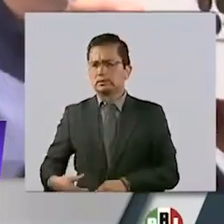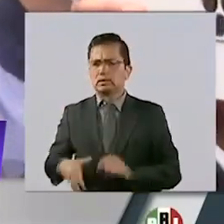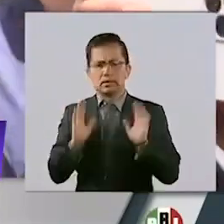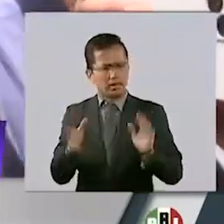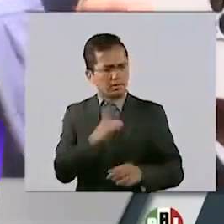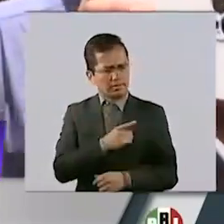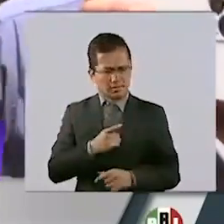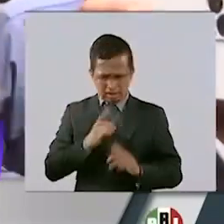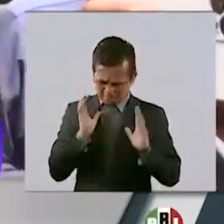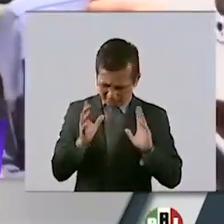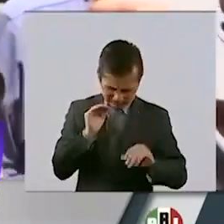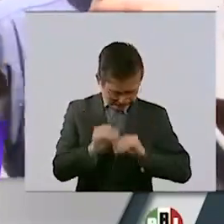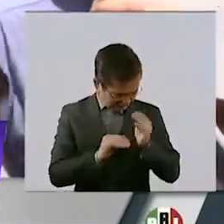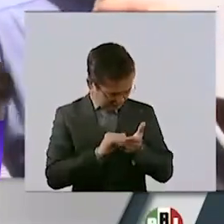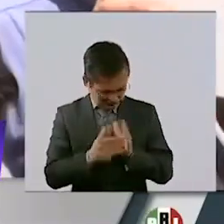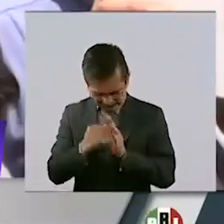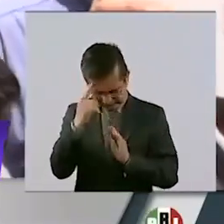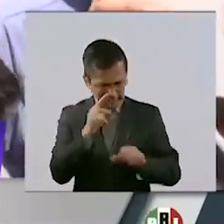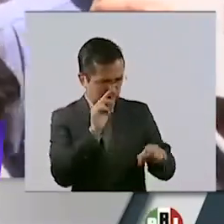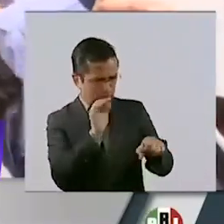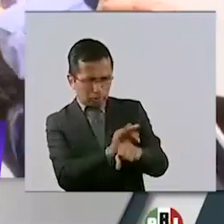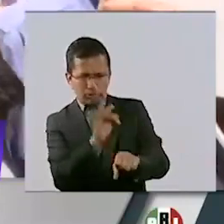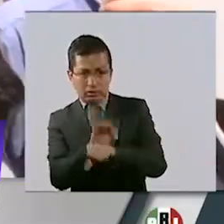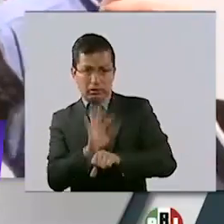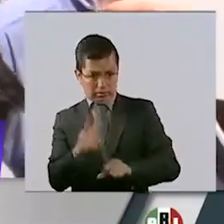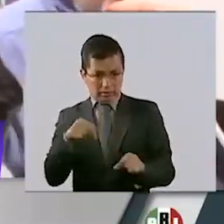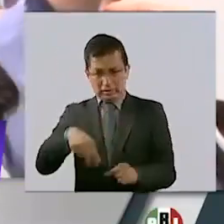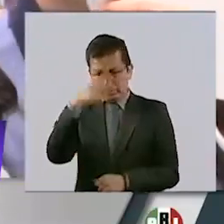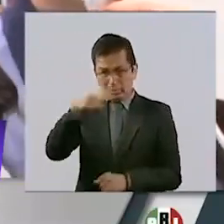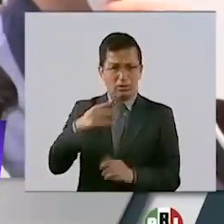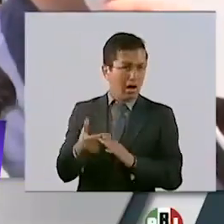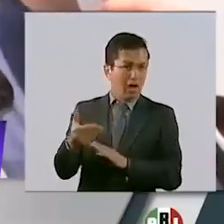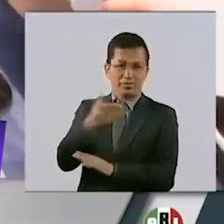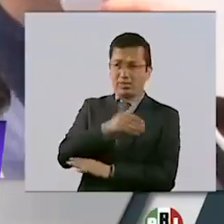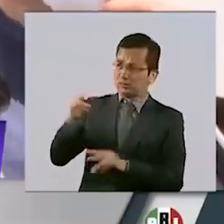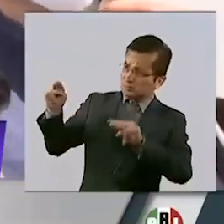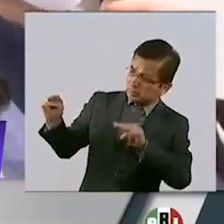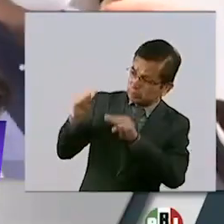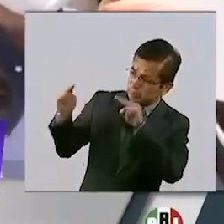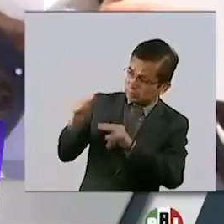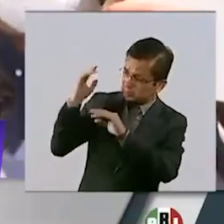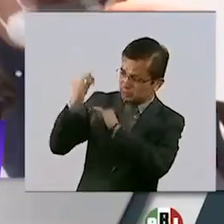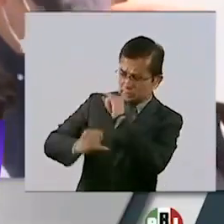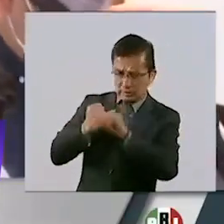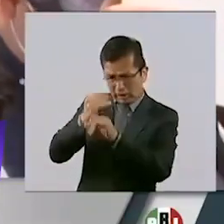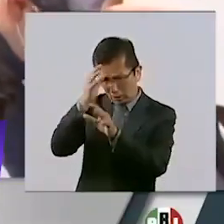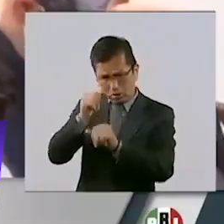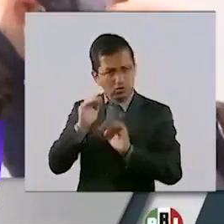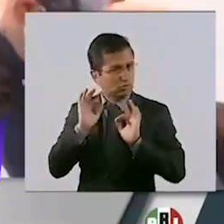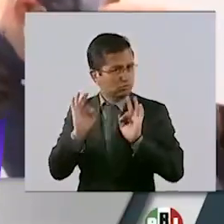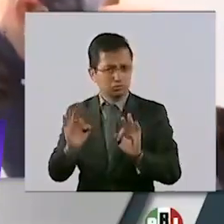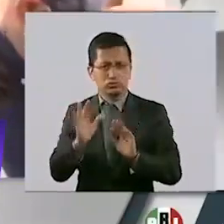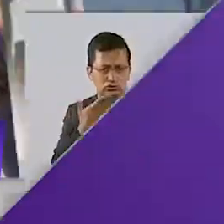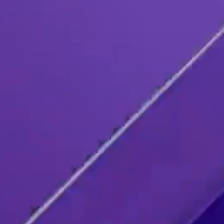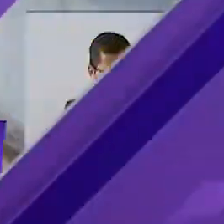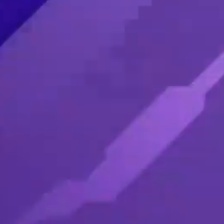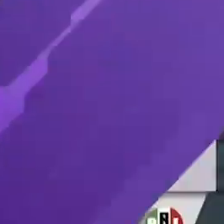tiene todo, ya ha firmado todos los convenios habidos y por haber, y pasar a la protección efectiva de los